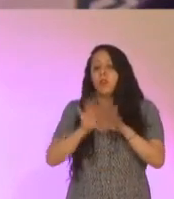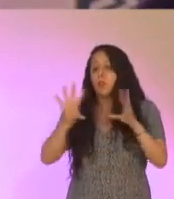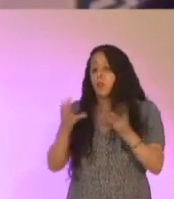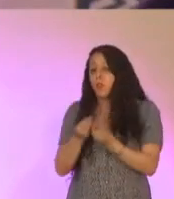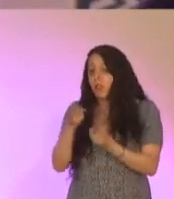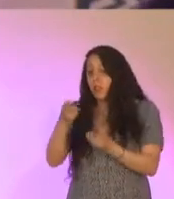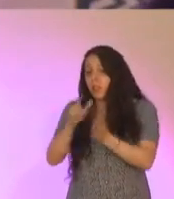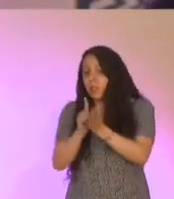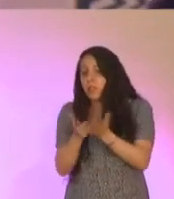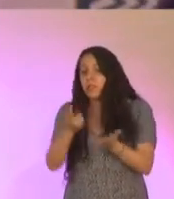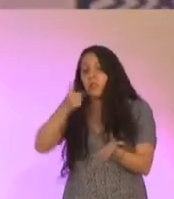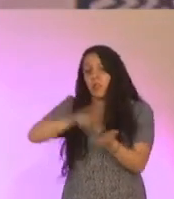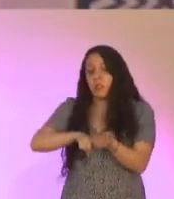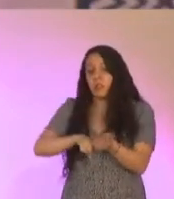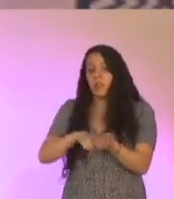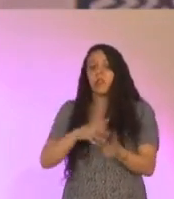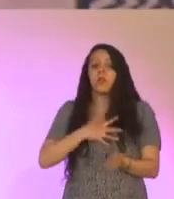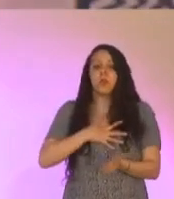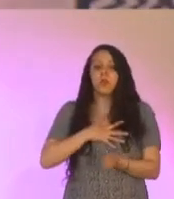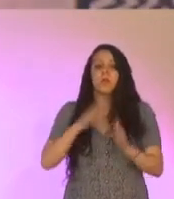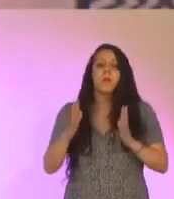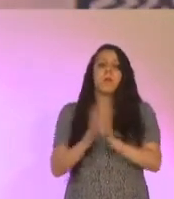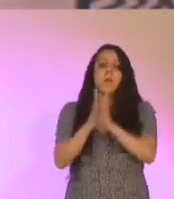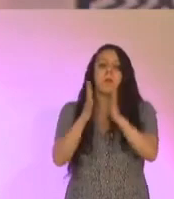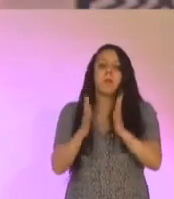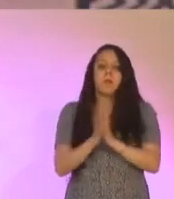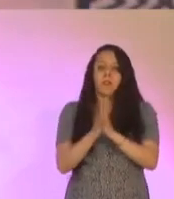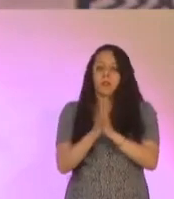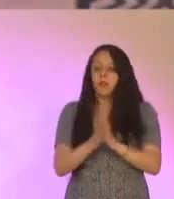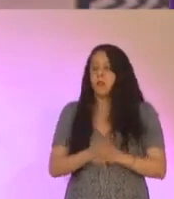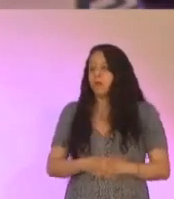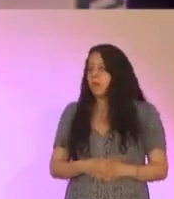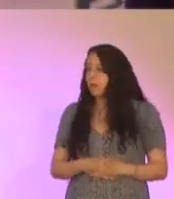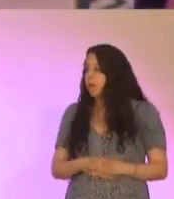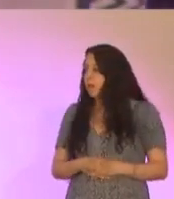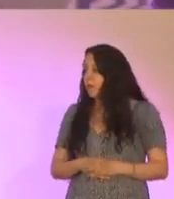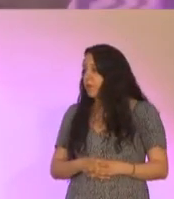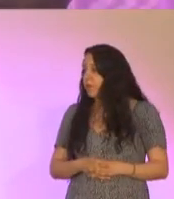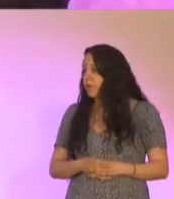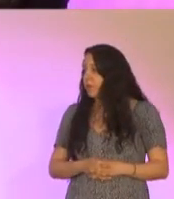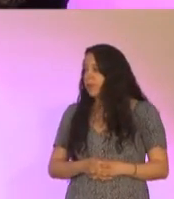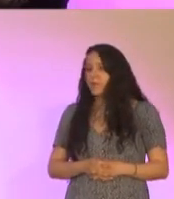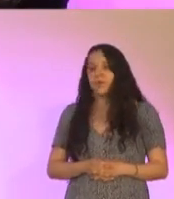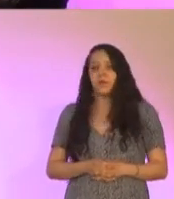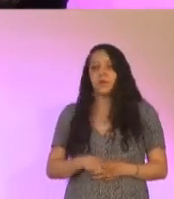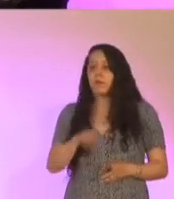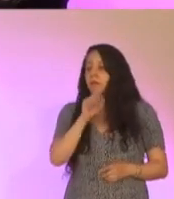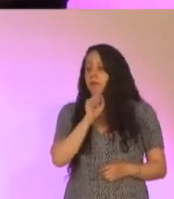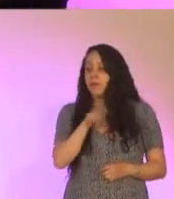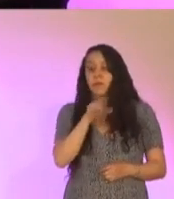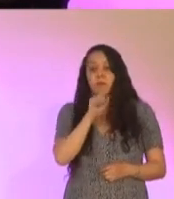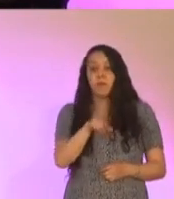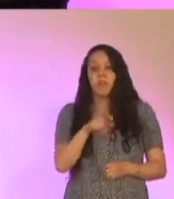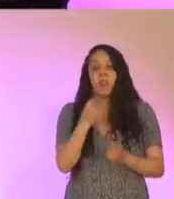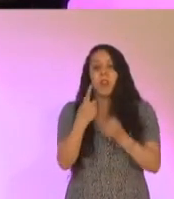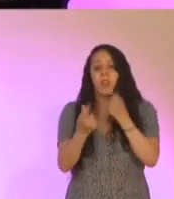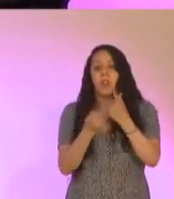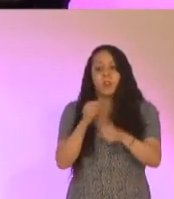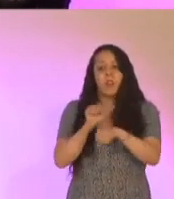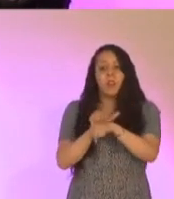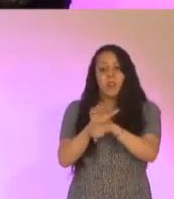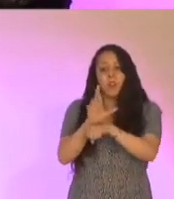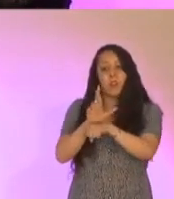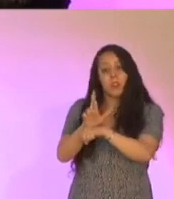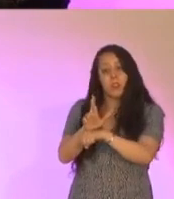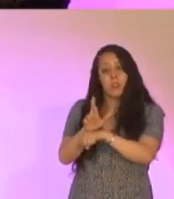participé y bueno algo algunos autores por ejemplo bueno digo diego durán que tuvo